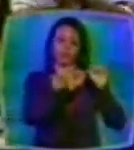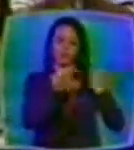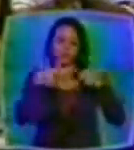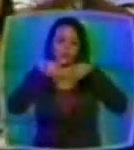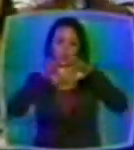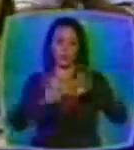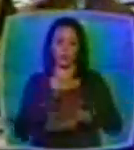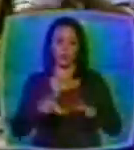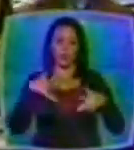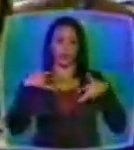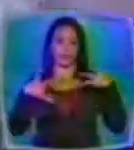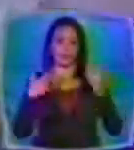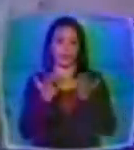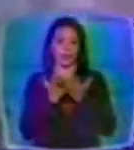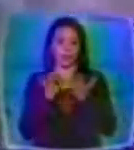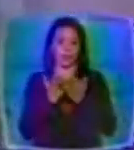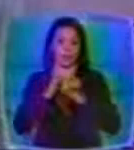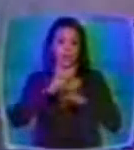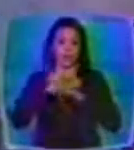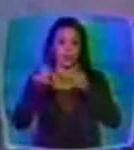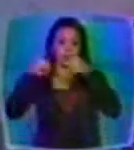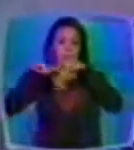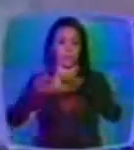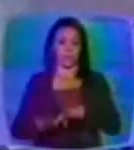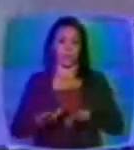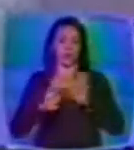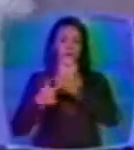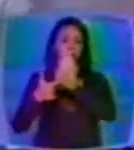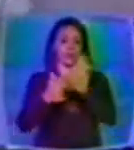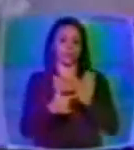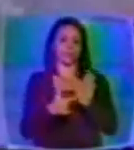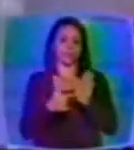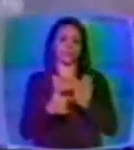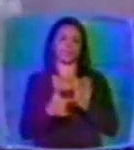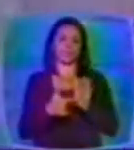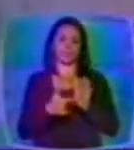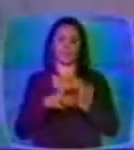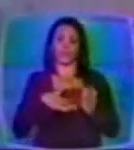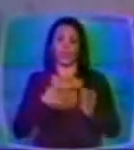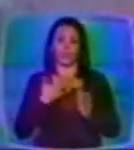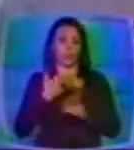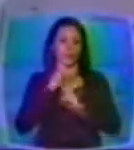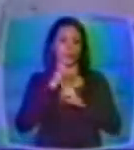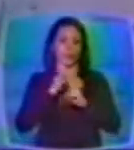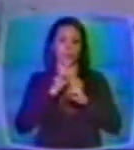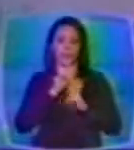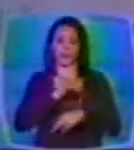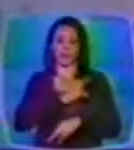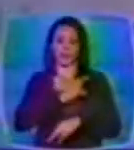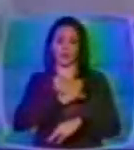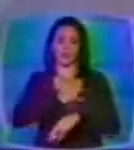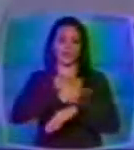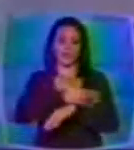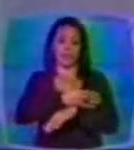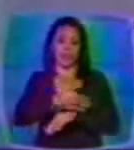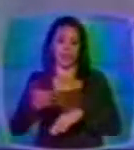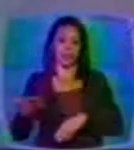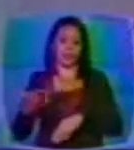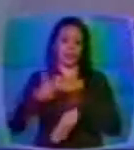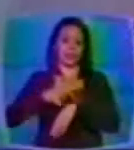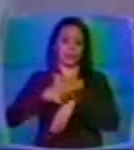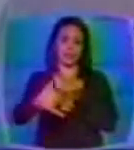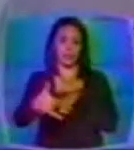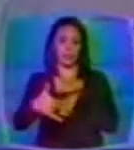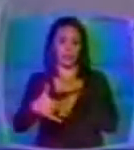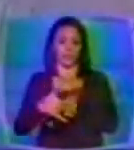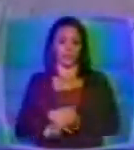la suspensión de actividades. Porque los paros han demostrado que merman la capacidad de respuesta de los universitarios y dilatan el tiempo en el que